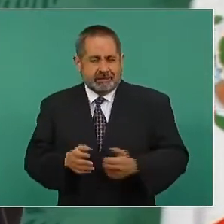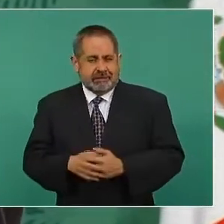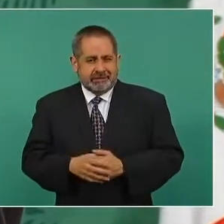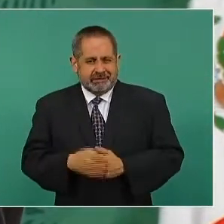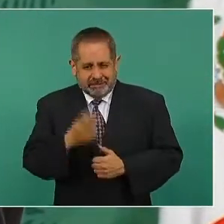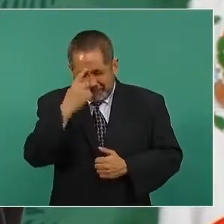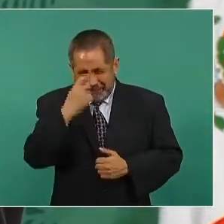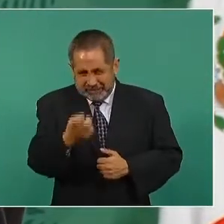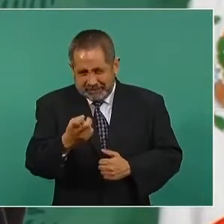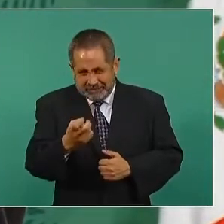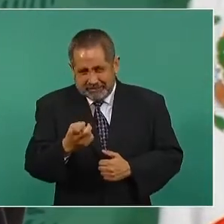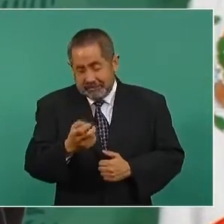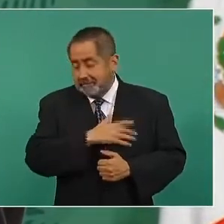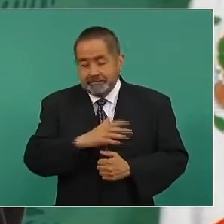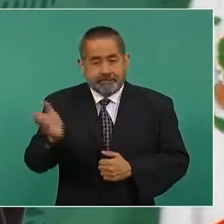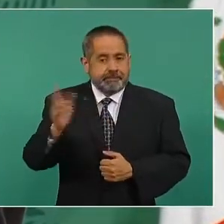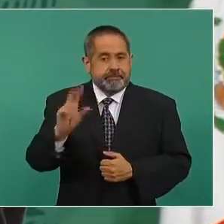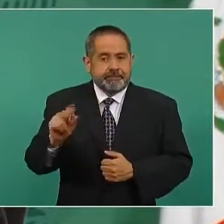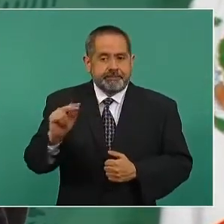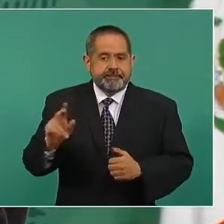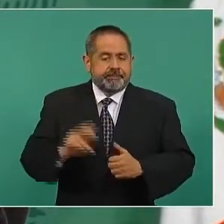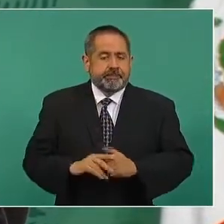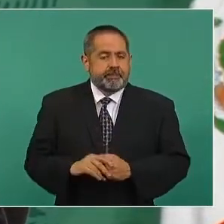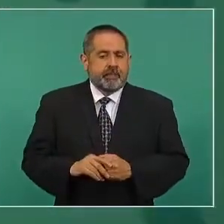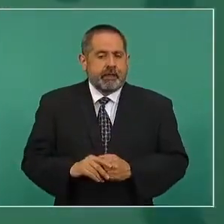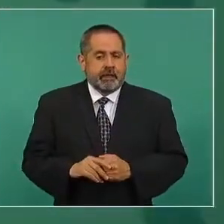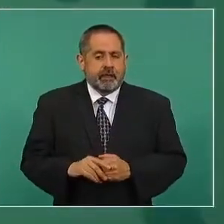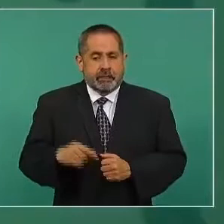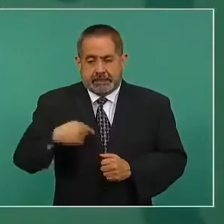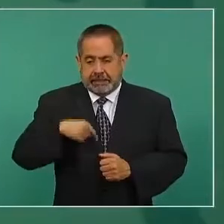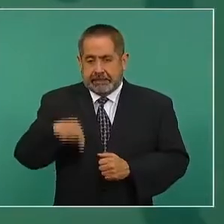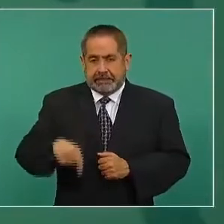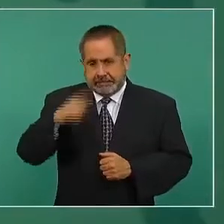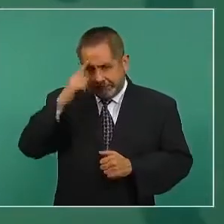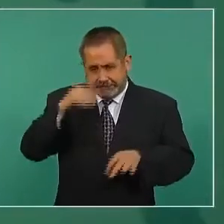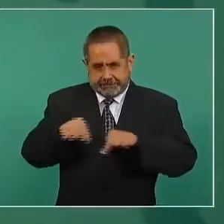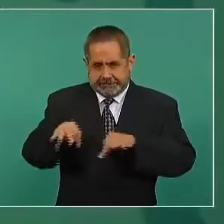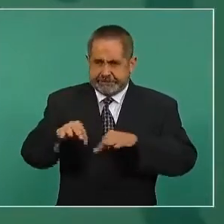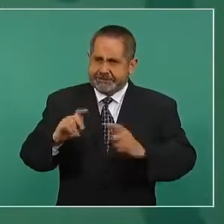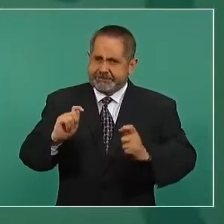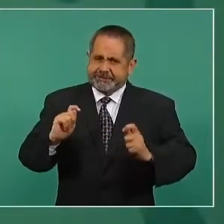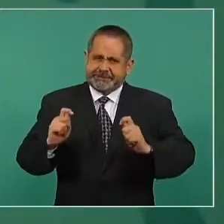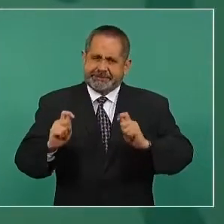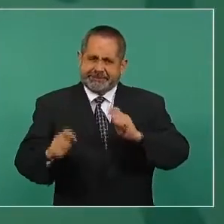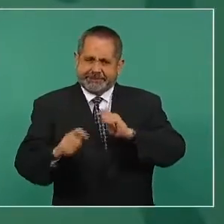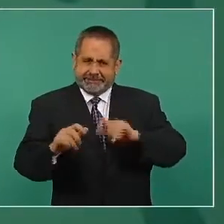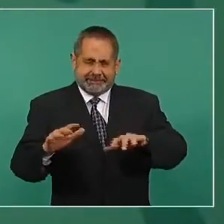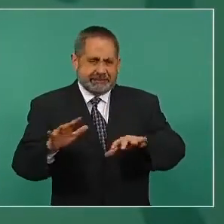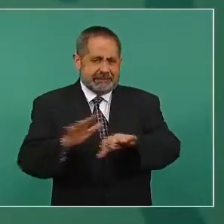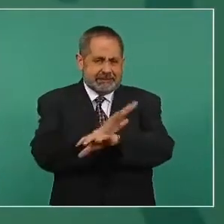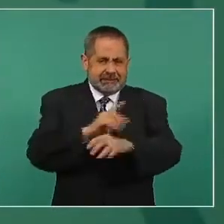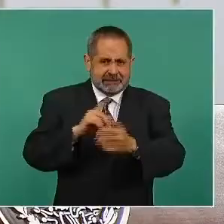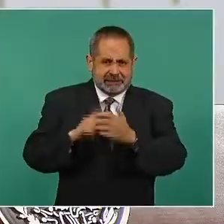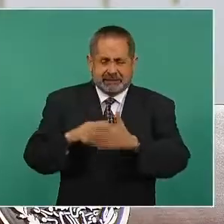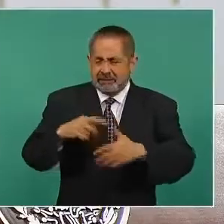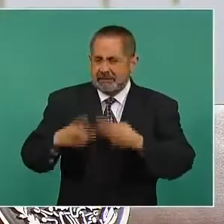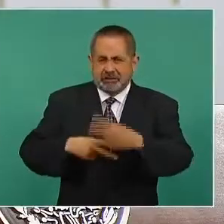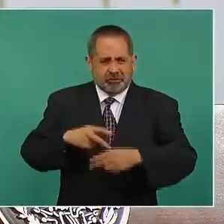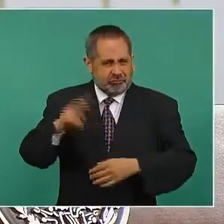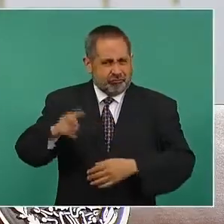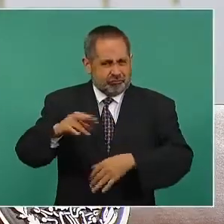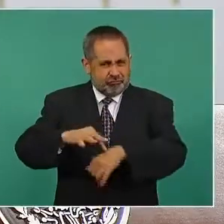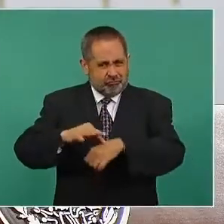¿Solo por eso? No. Aquí estamos para transformar, para llevar a cabo un cambio